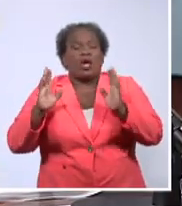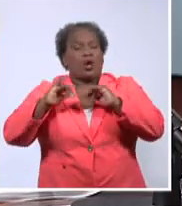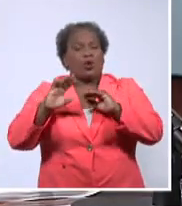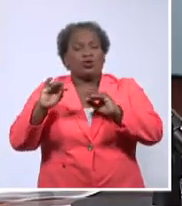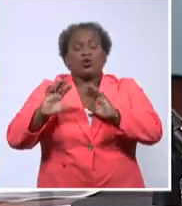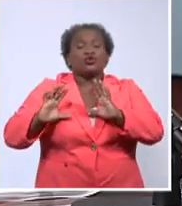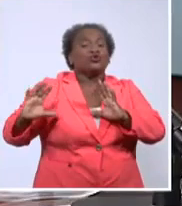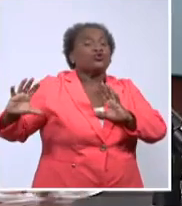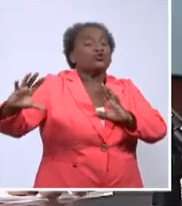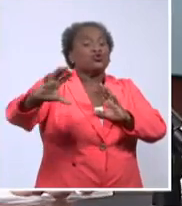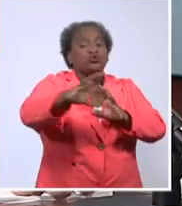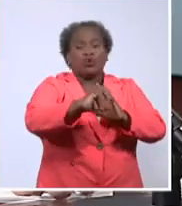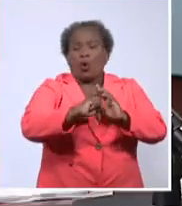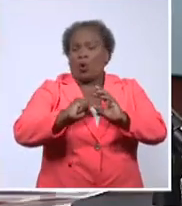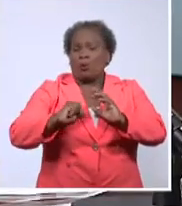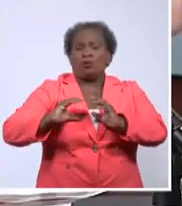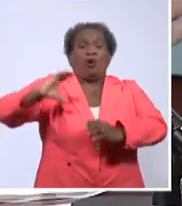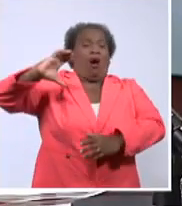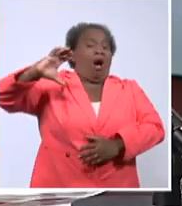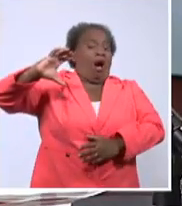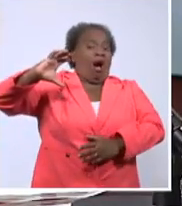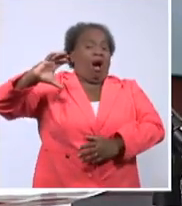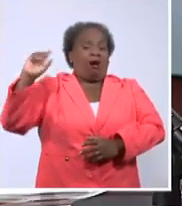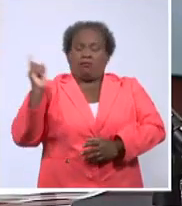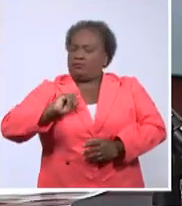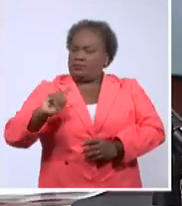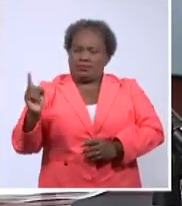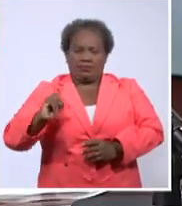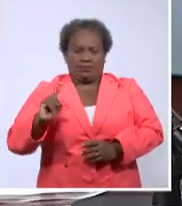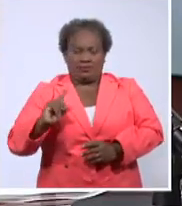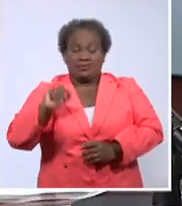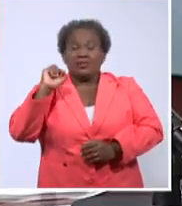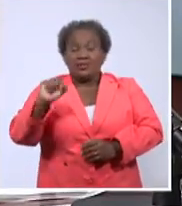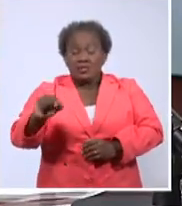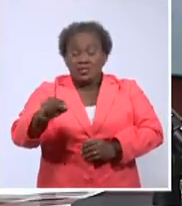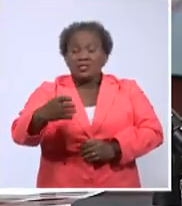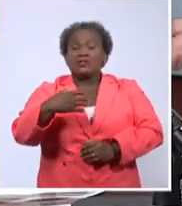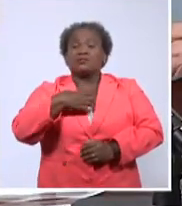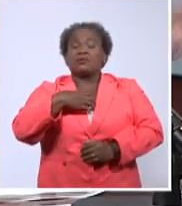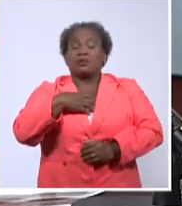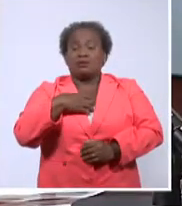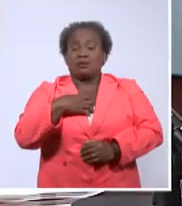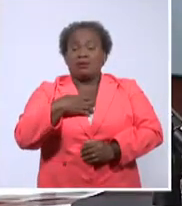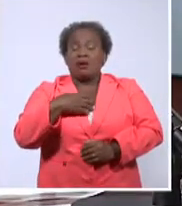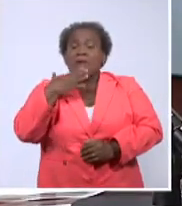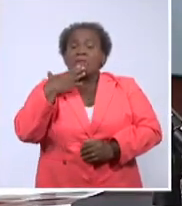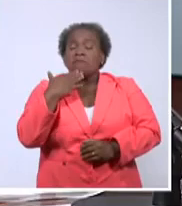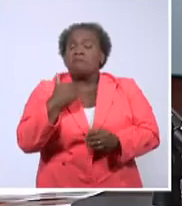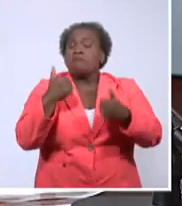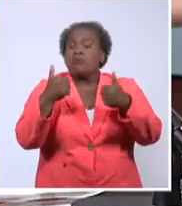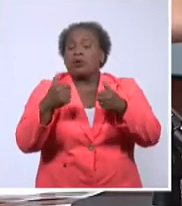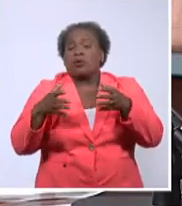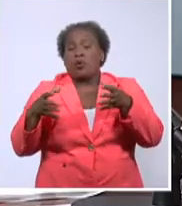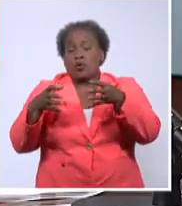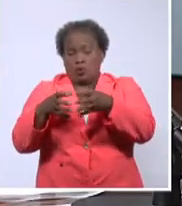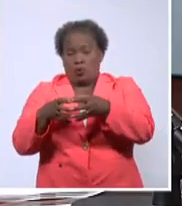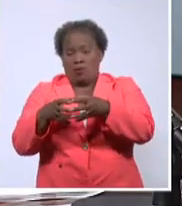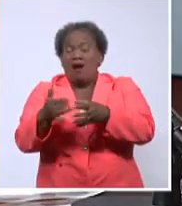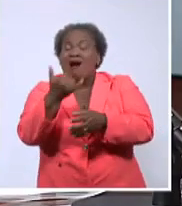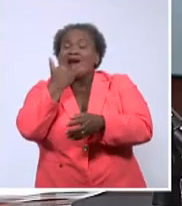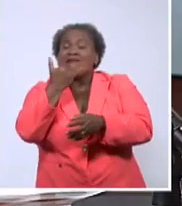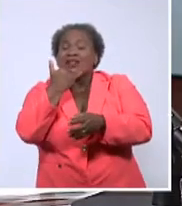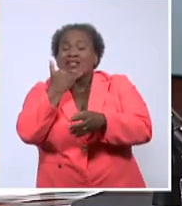mundo sabe, eso no es así, eso ha tenido un... Porque eso beneficiaría a un colectivo, pero